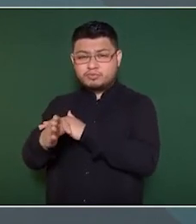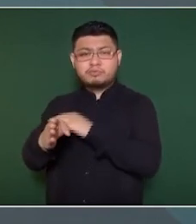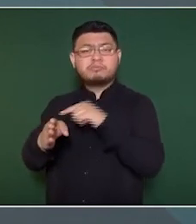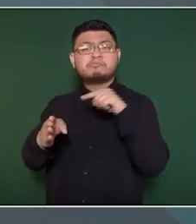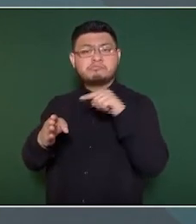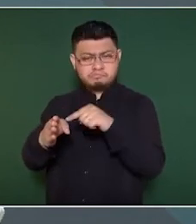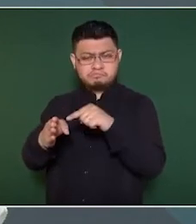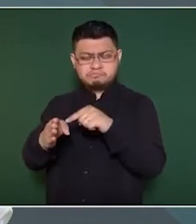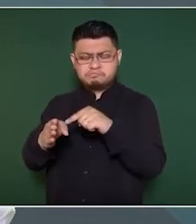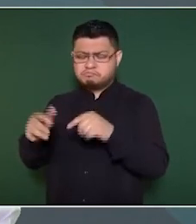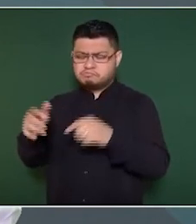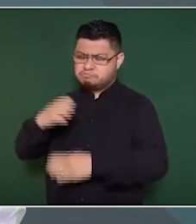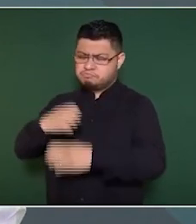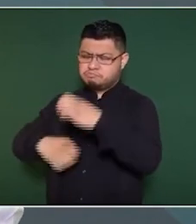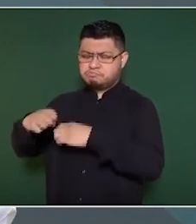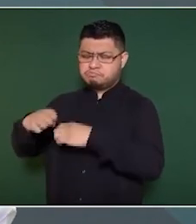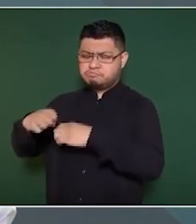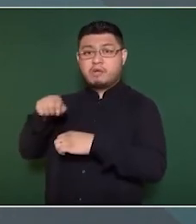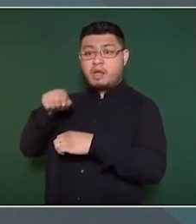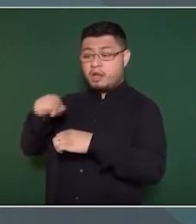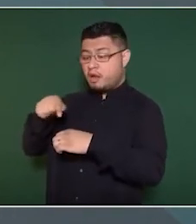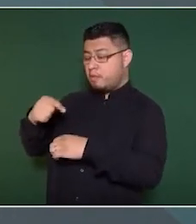empresa canadiense Bombardier.